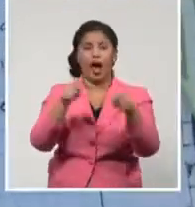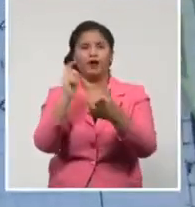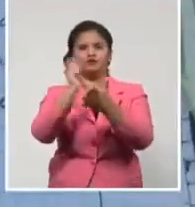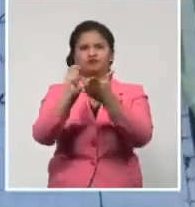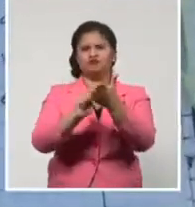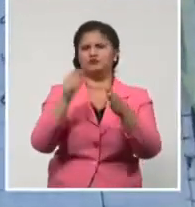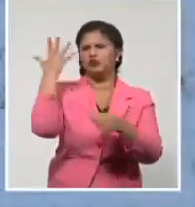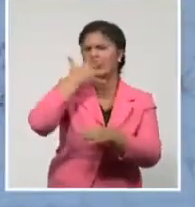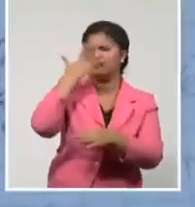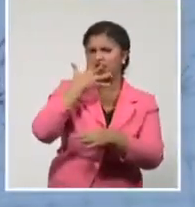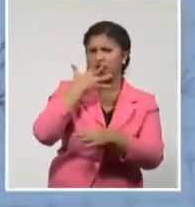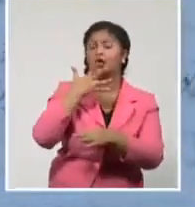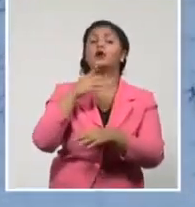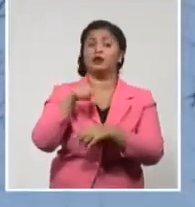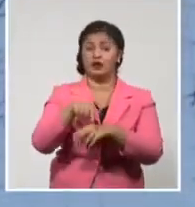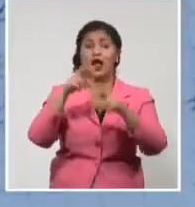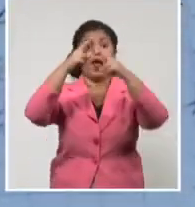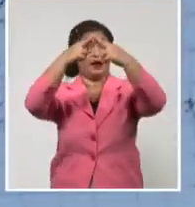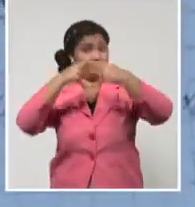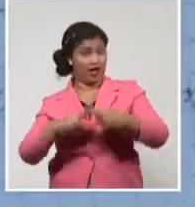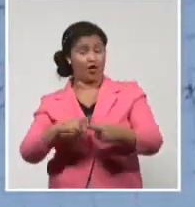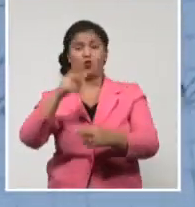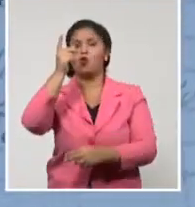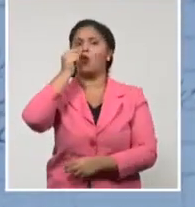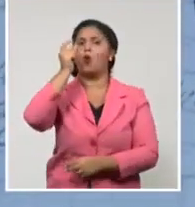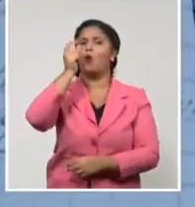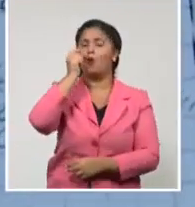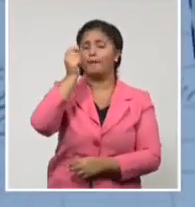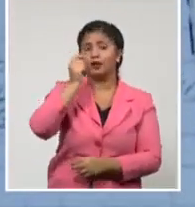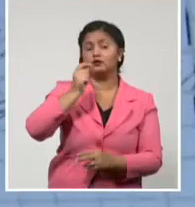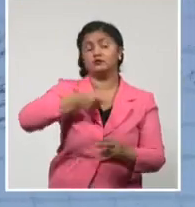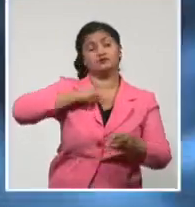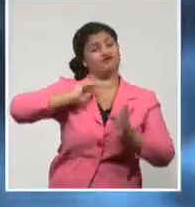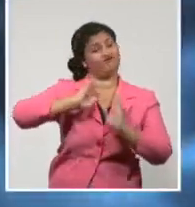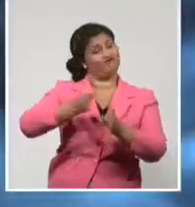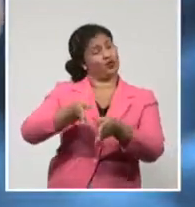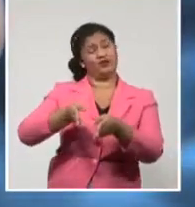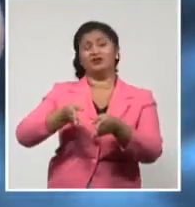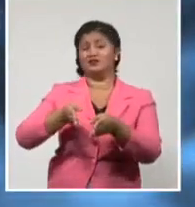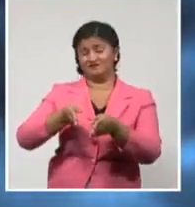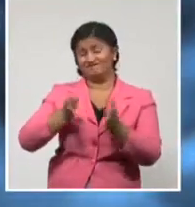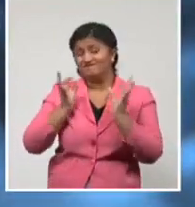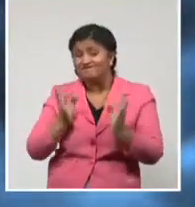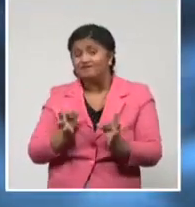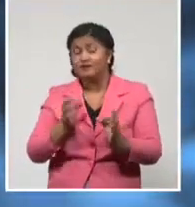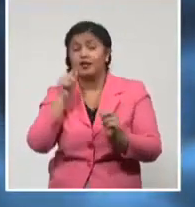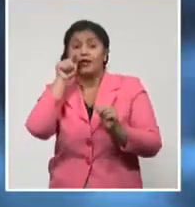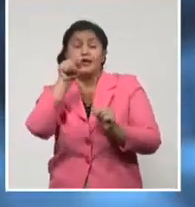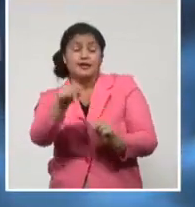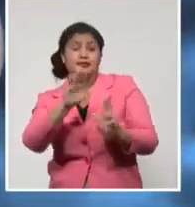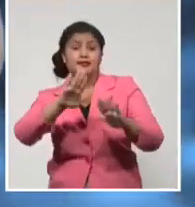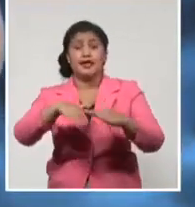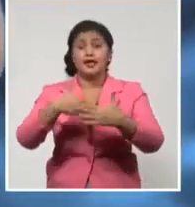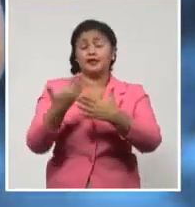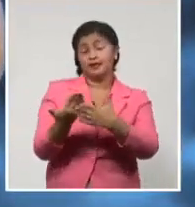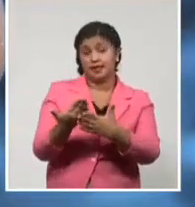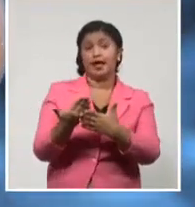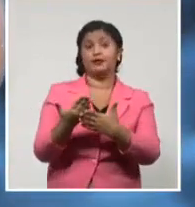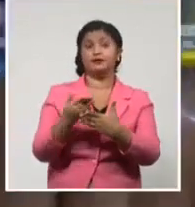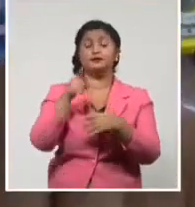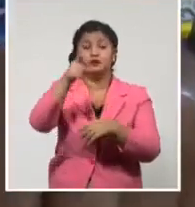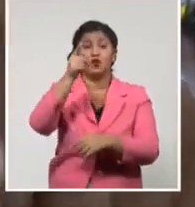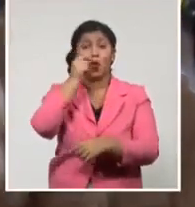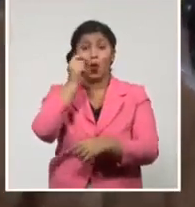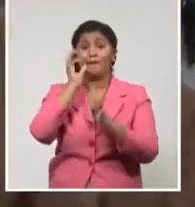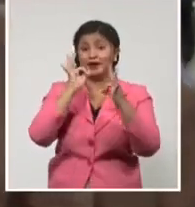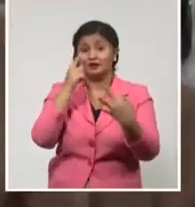operador de radio armando domingo quien falleció en medio de una escaramuza y ese día el jefe de la tropa el padre